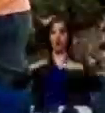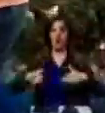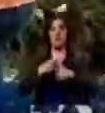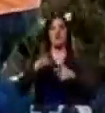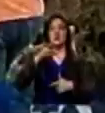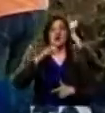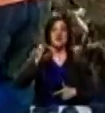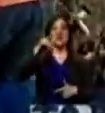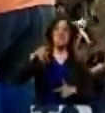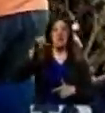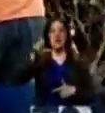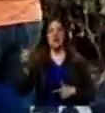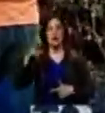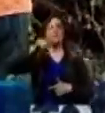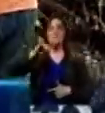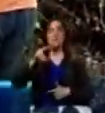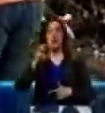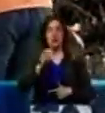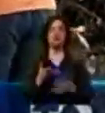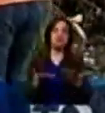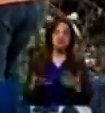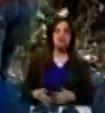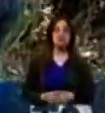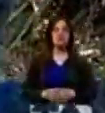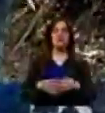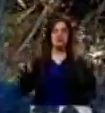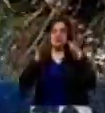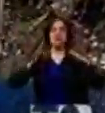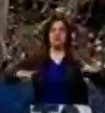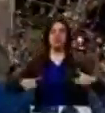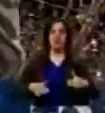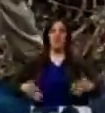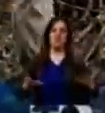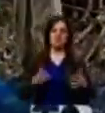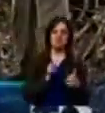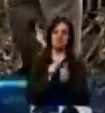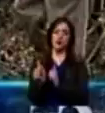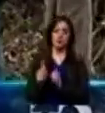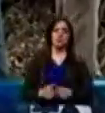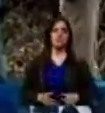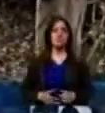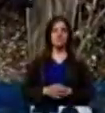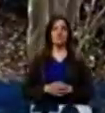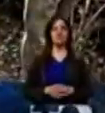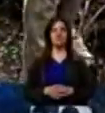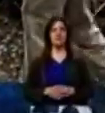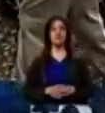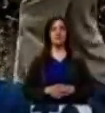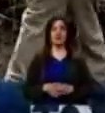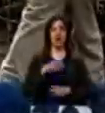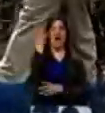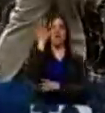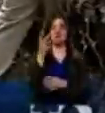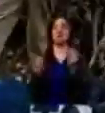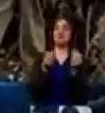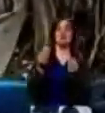fino en la época navideña precisamente y ya bueno, eso ya pasó, usted ahora lo puede reciclar a través